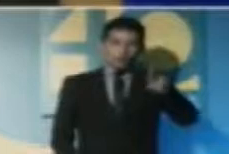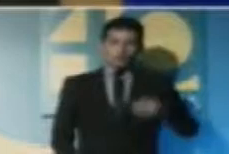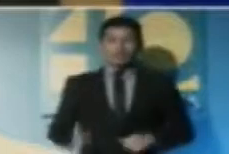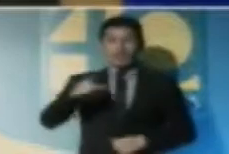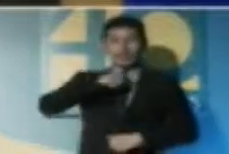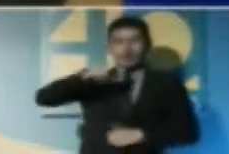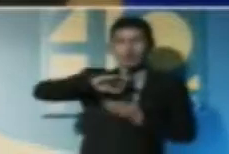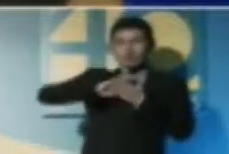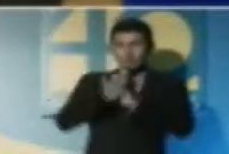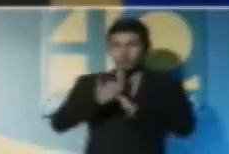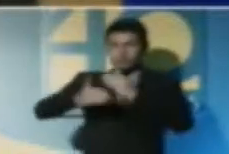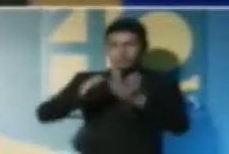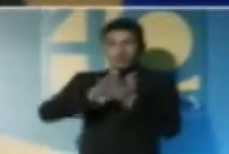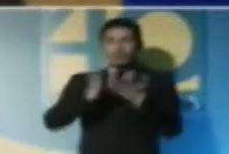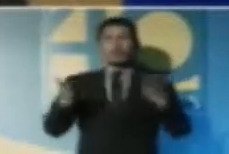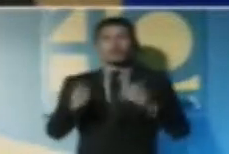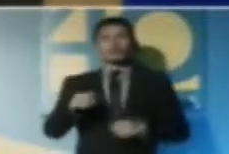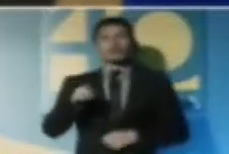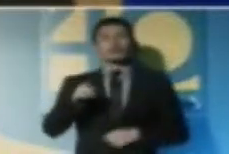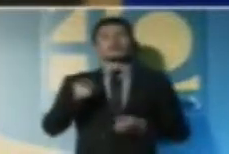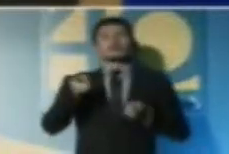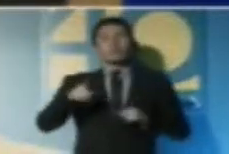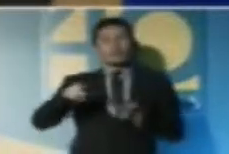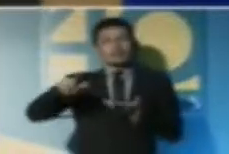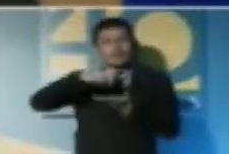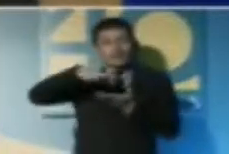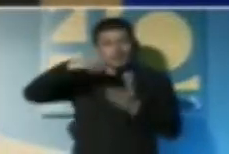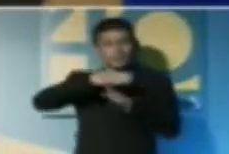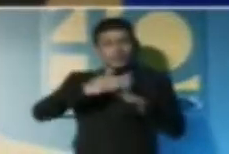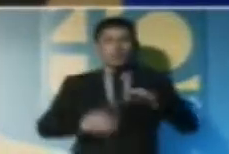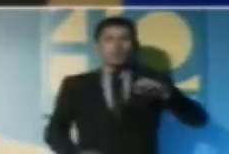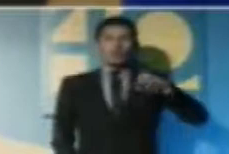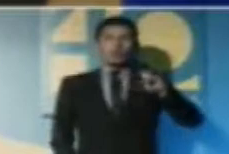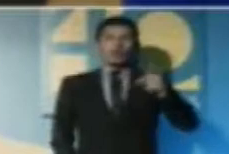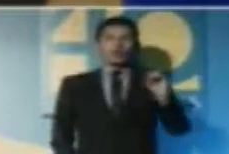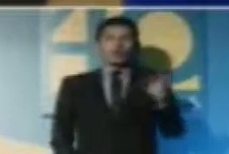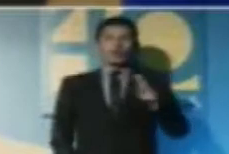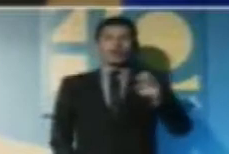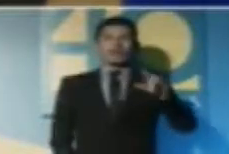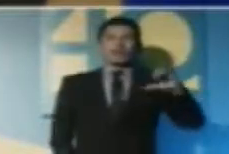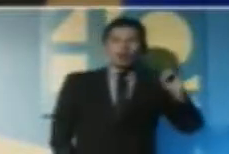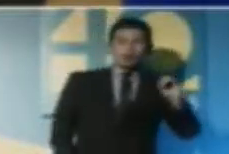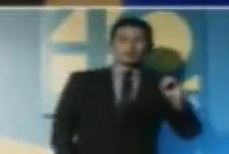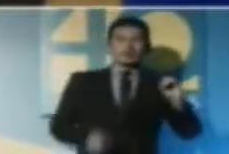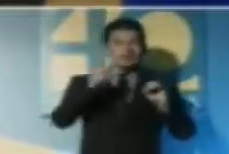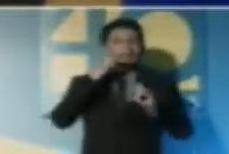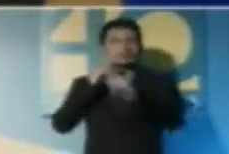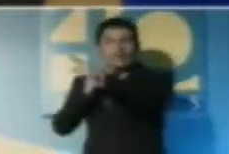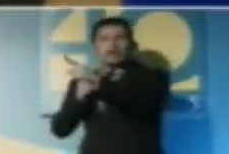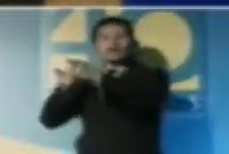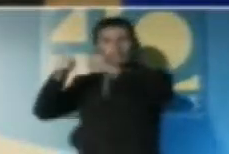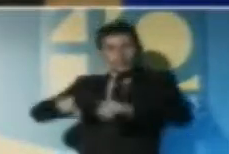de reconciliación en Puerto Berrío, en el Magdalena Medio, nos da garantía de un análisis sobre